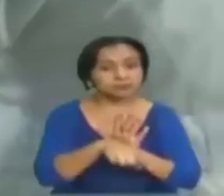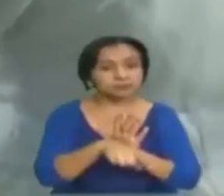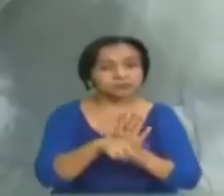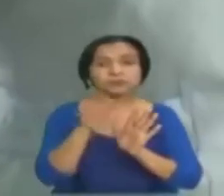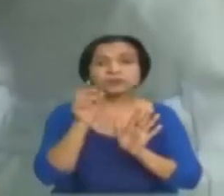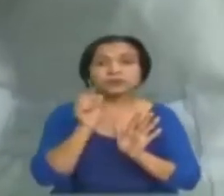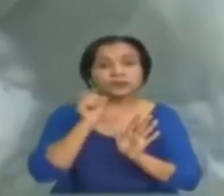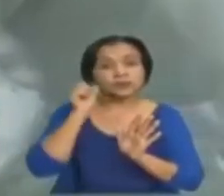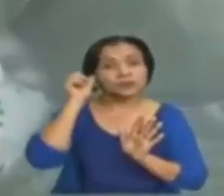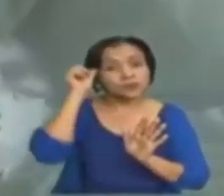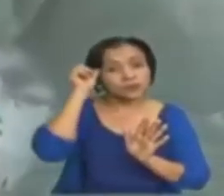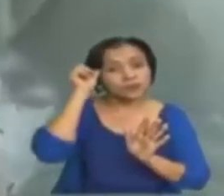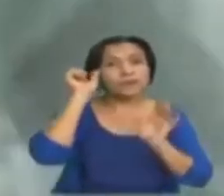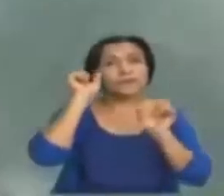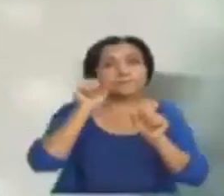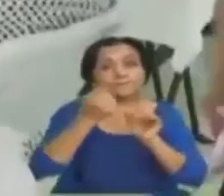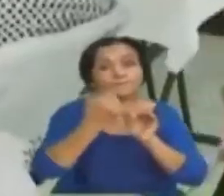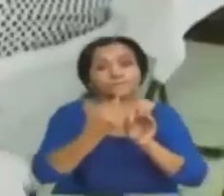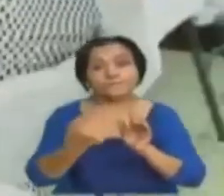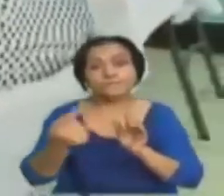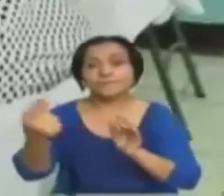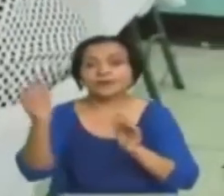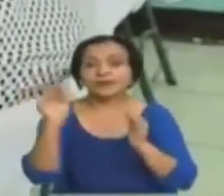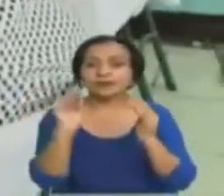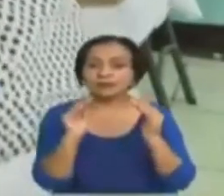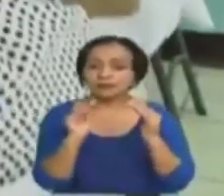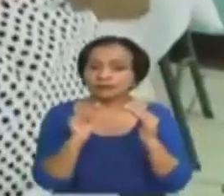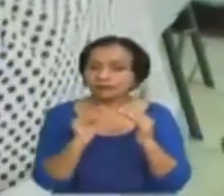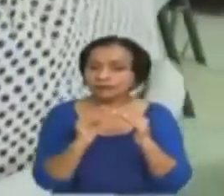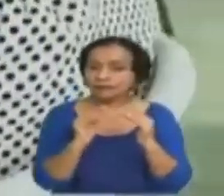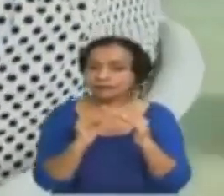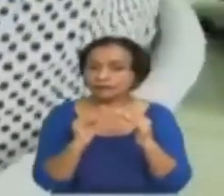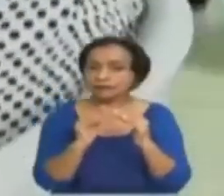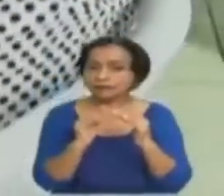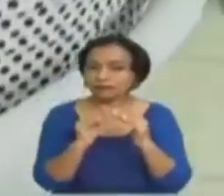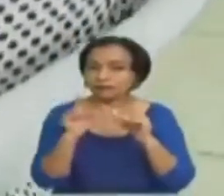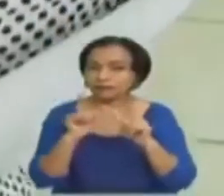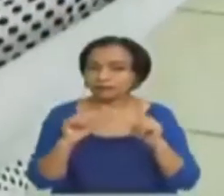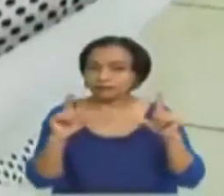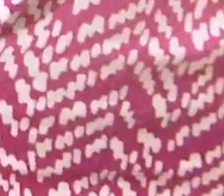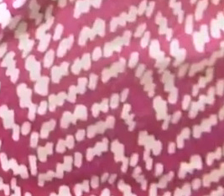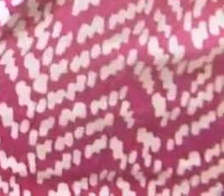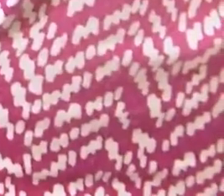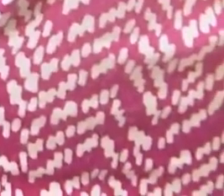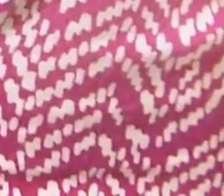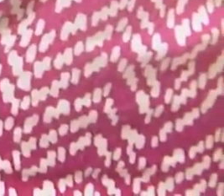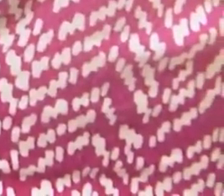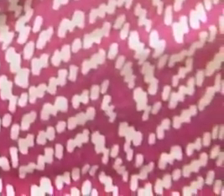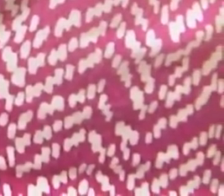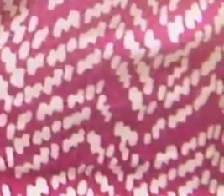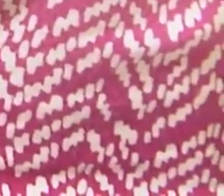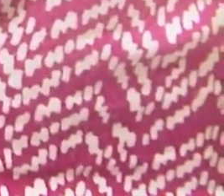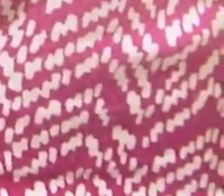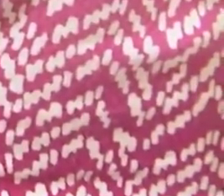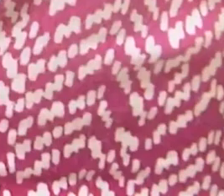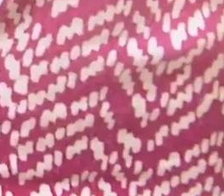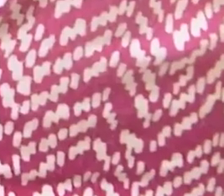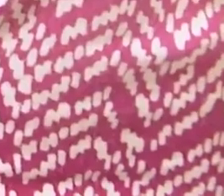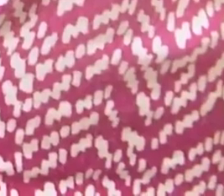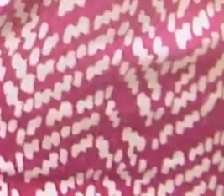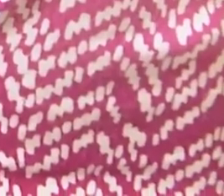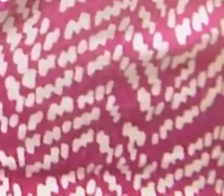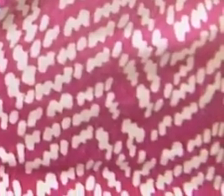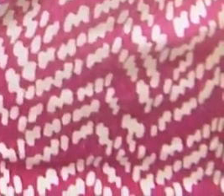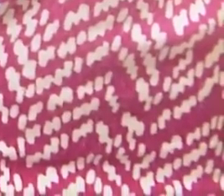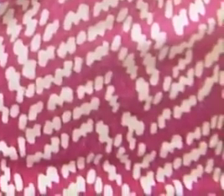Comunitario Elena del Carmen Lago, en Ciudad Sandino, Nilda Patricia, en Jinotega, vamos para Jinotega, edificio FED